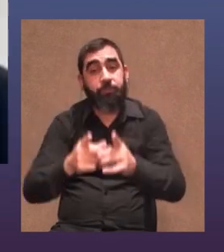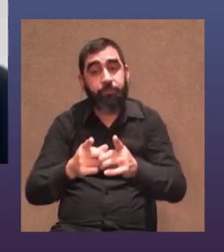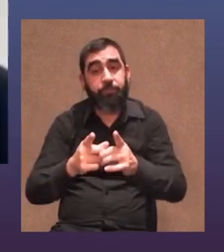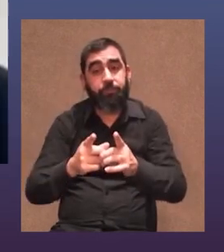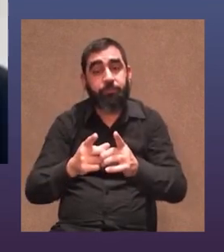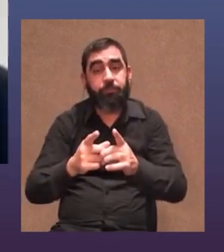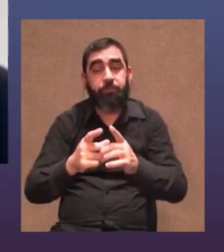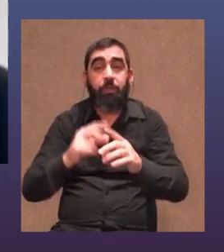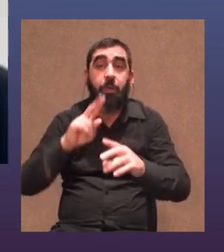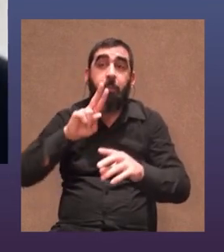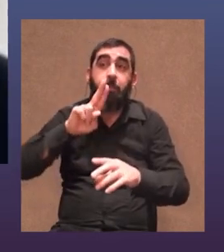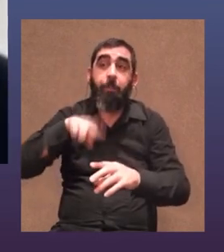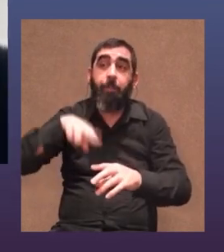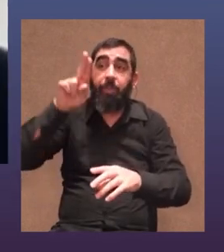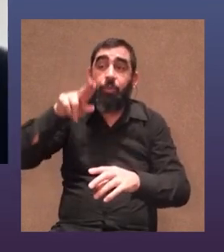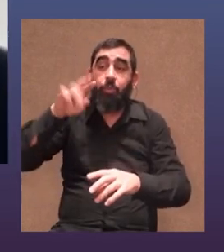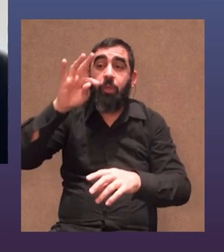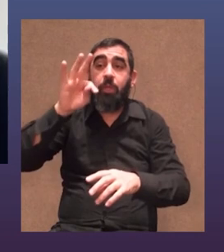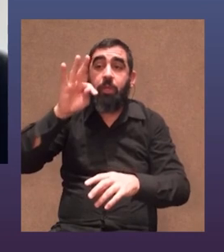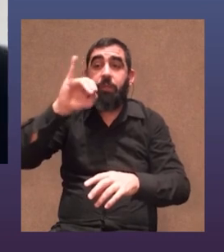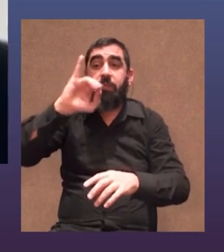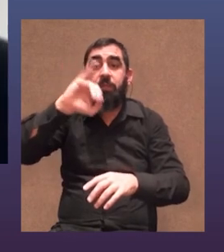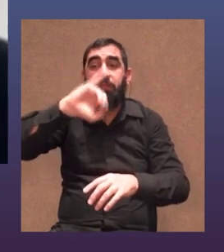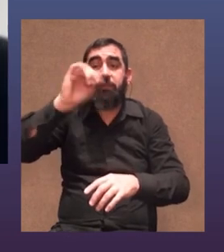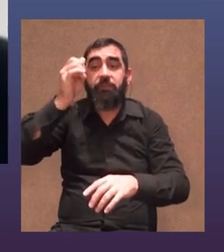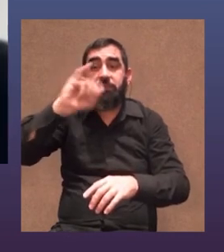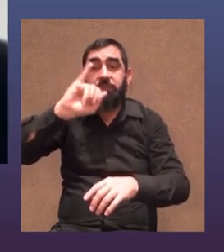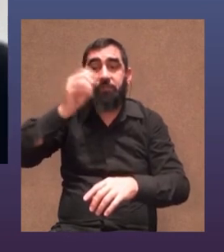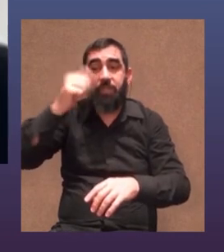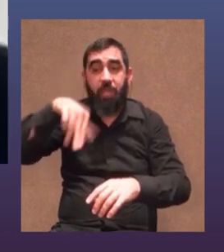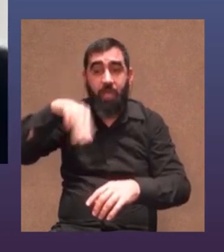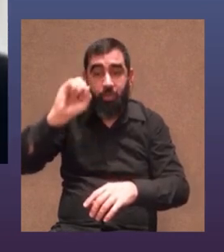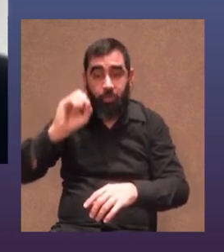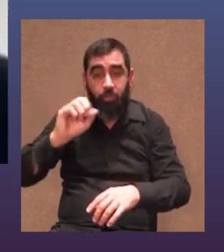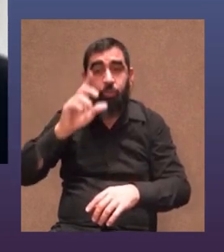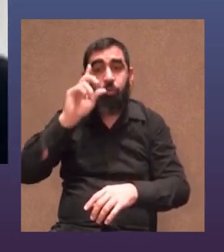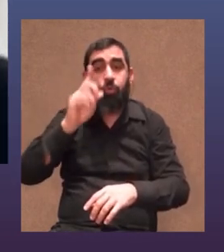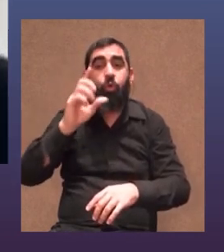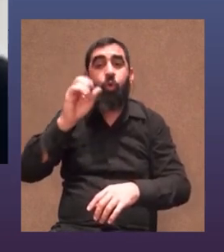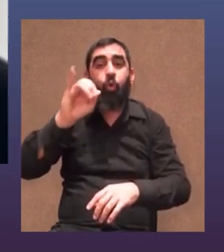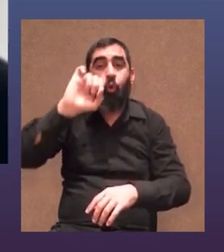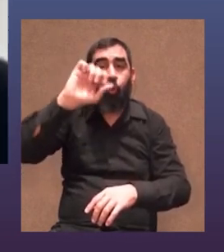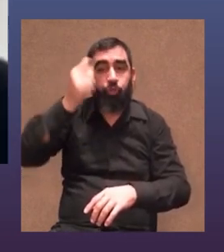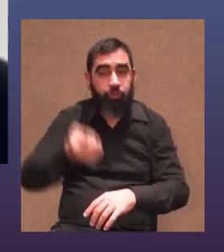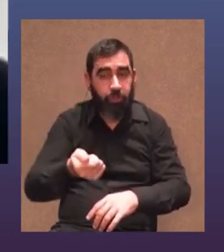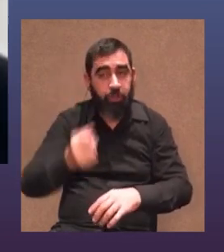un cuadro de Tiziano, de Goya, me conmueve